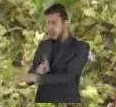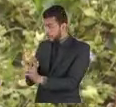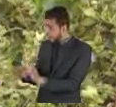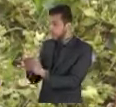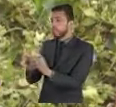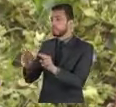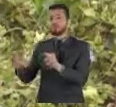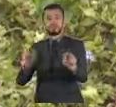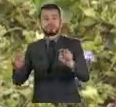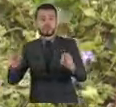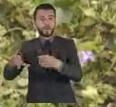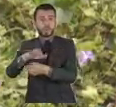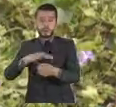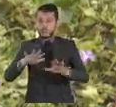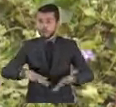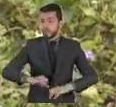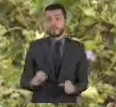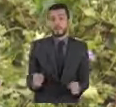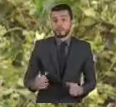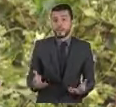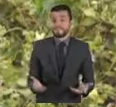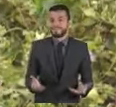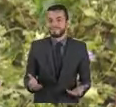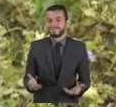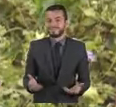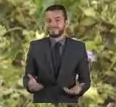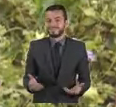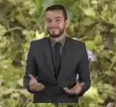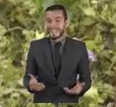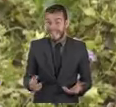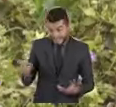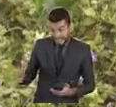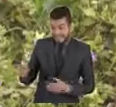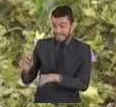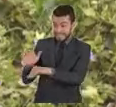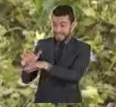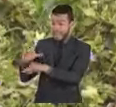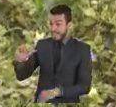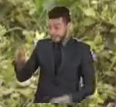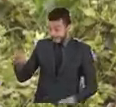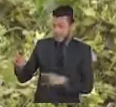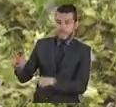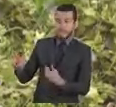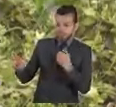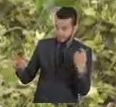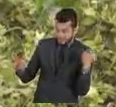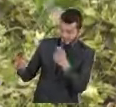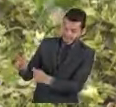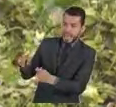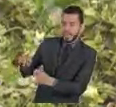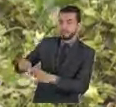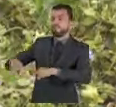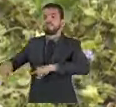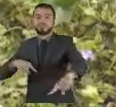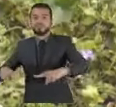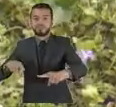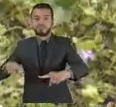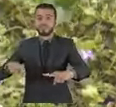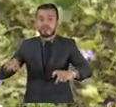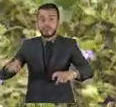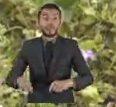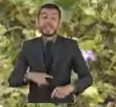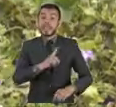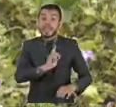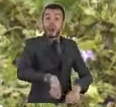metropolitana, solo que la autoridad que los va a seguir administrando es la CAR en vez de crear otra. Vamos a crear la Autoridad Metropolitana de Transporte porque esa sí no